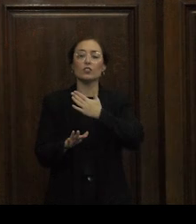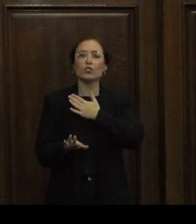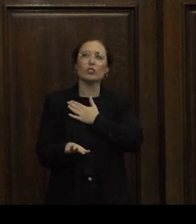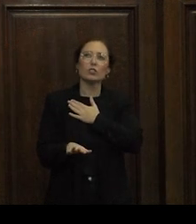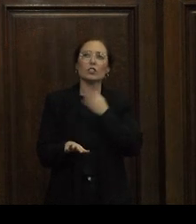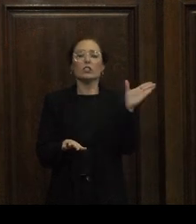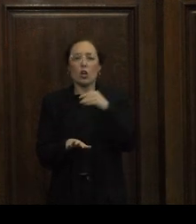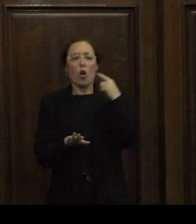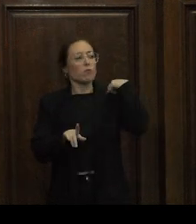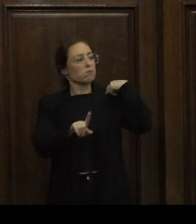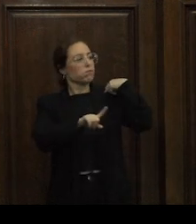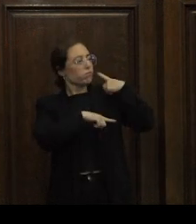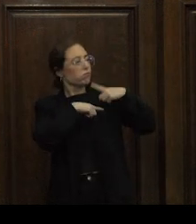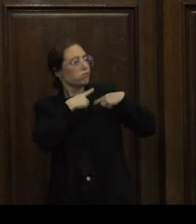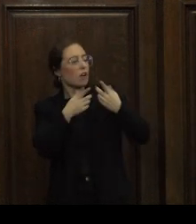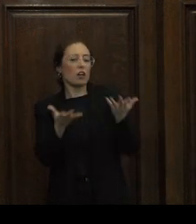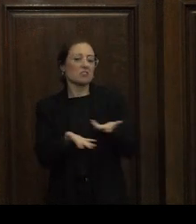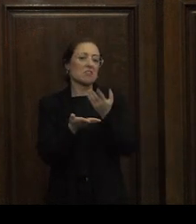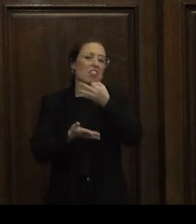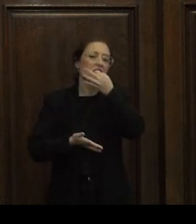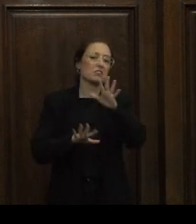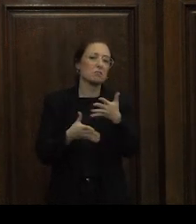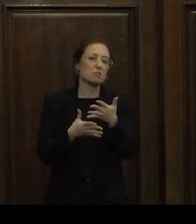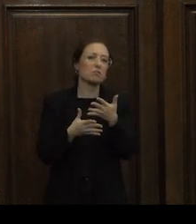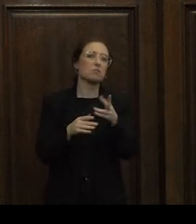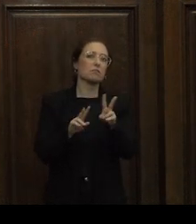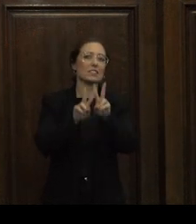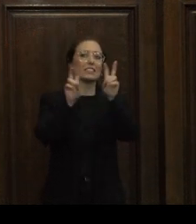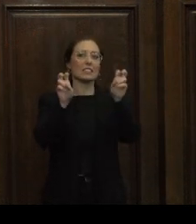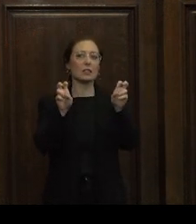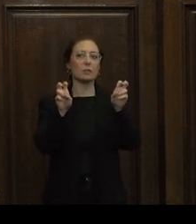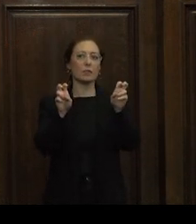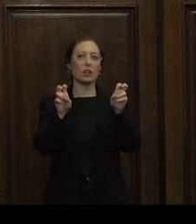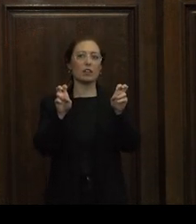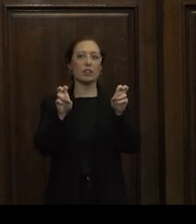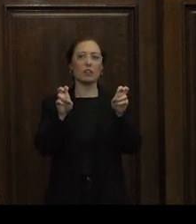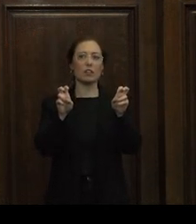Yo creo que todo esto tiene que ver justamente con esta cuestión de